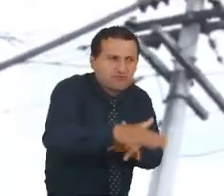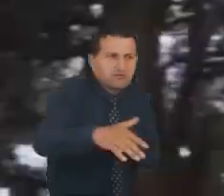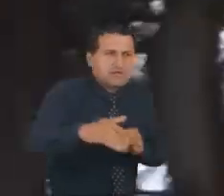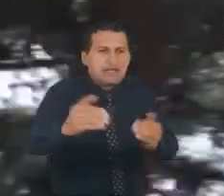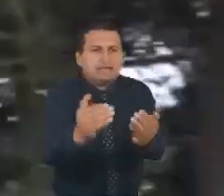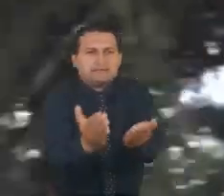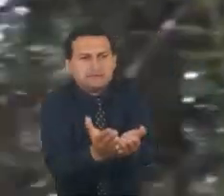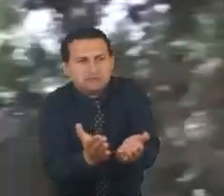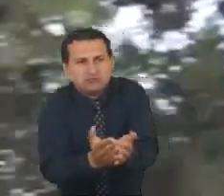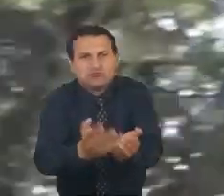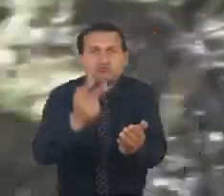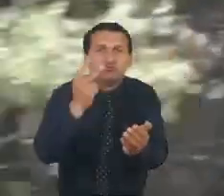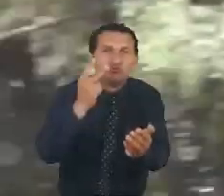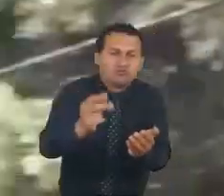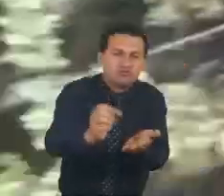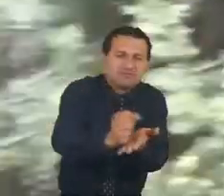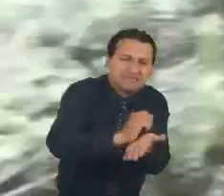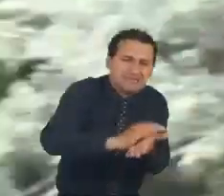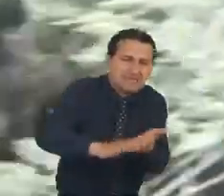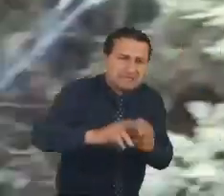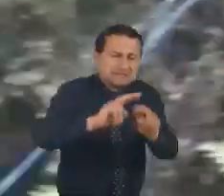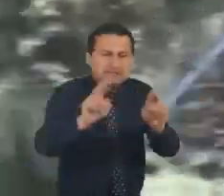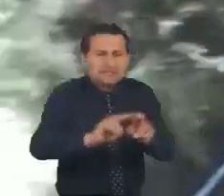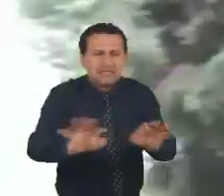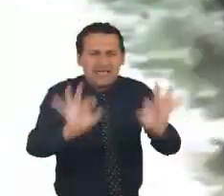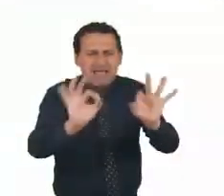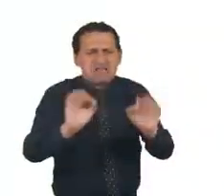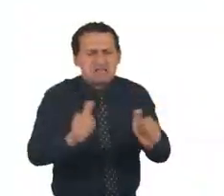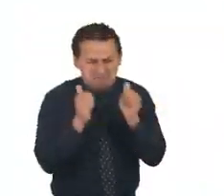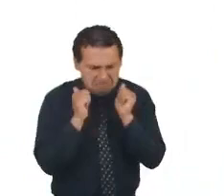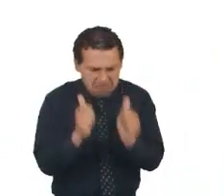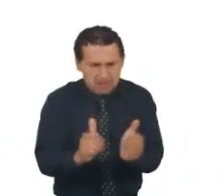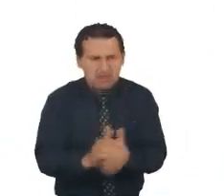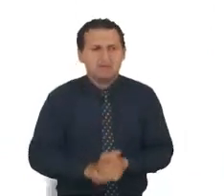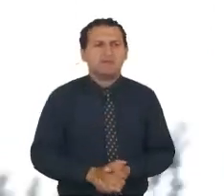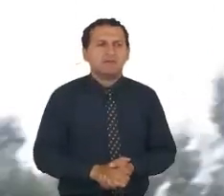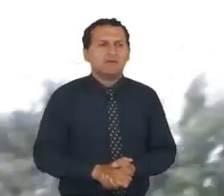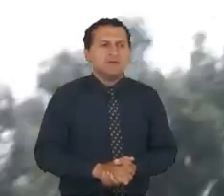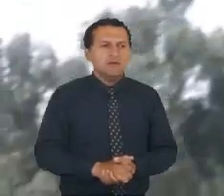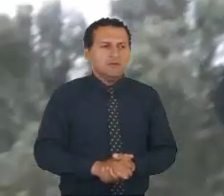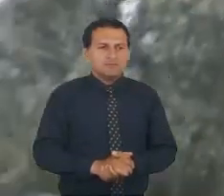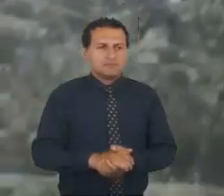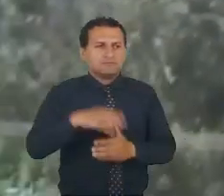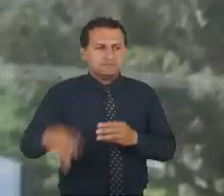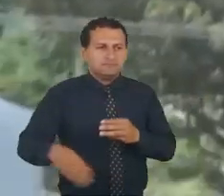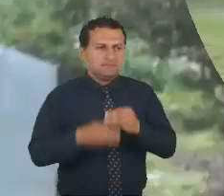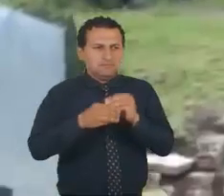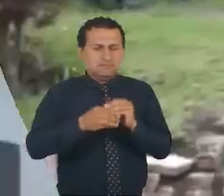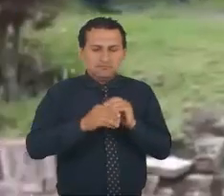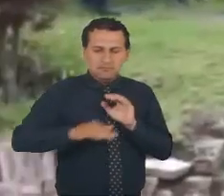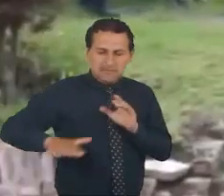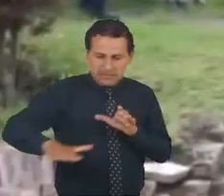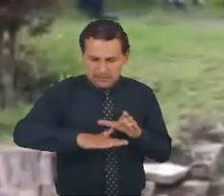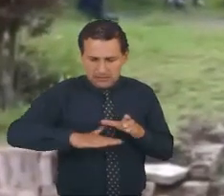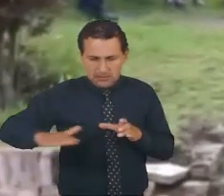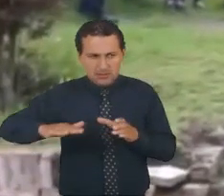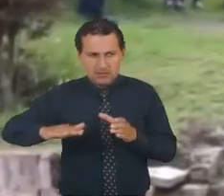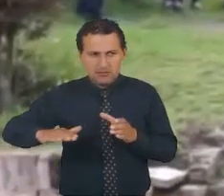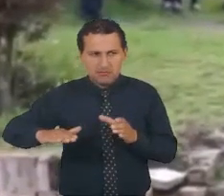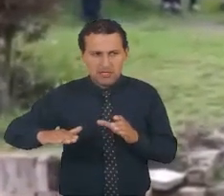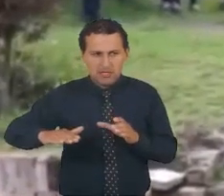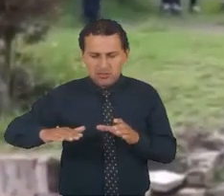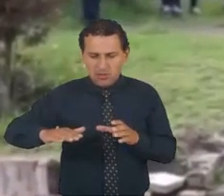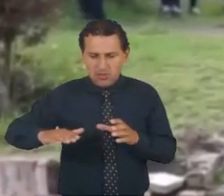80 kilómetros de fibra óptica en el municipio, garantizando en las 12 instituciones educativas oficiales una